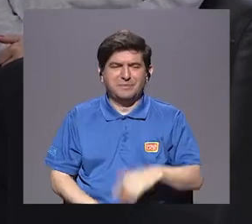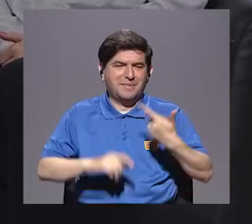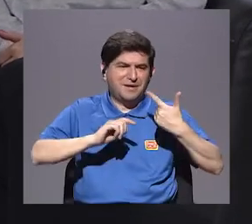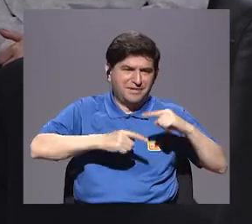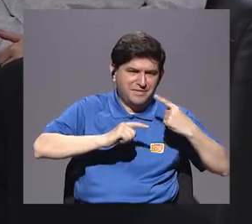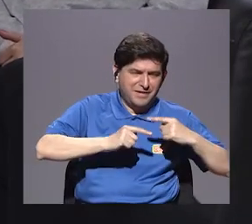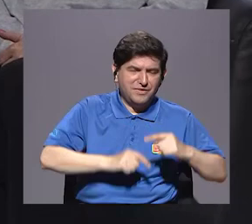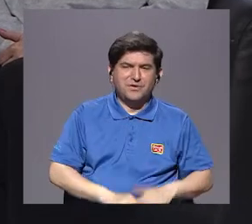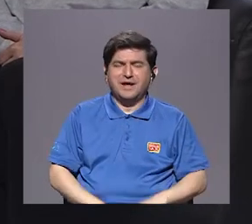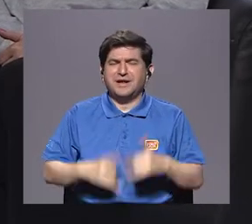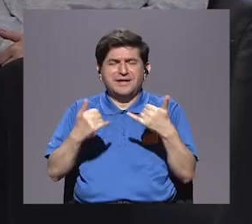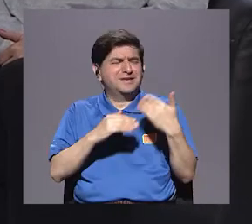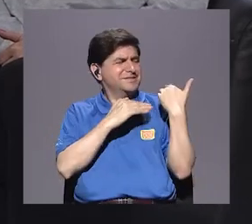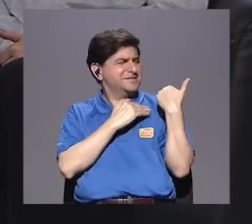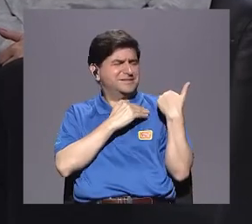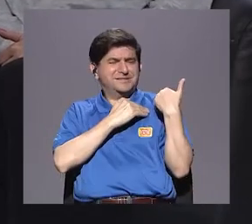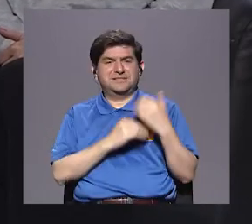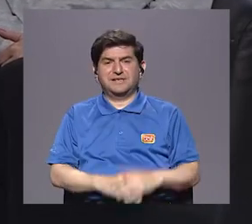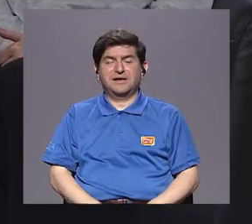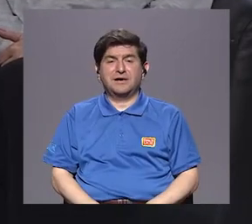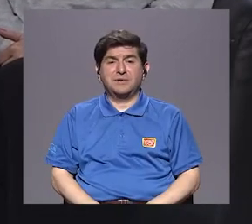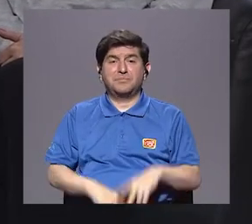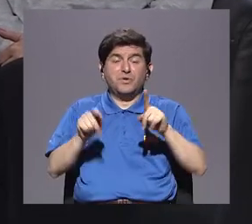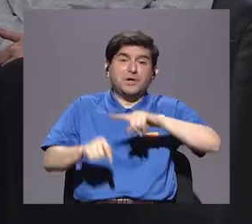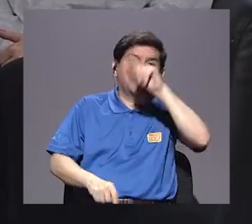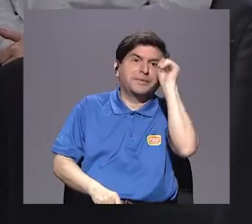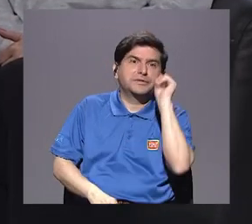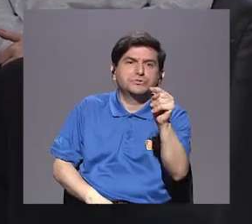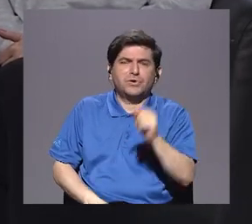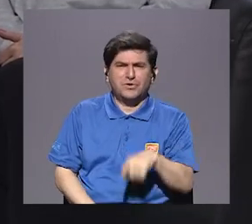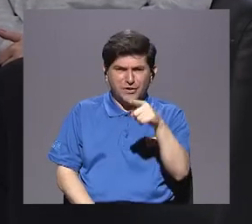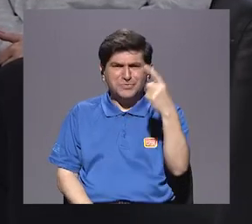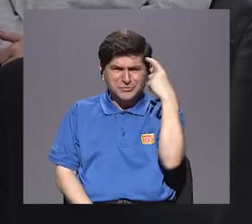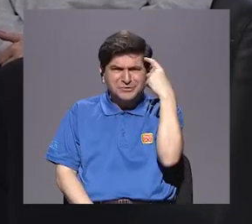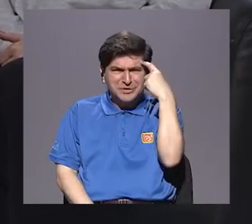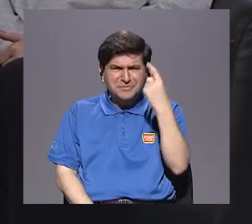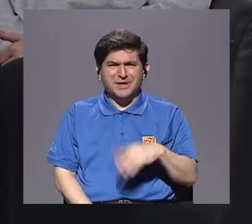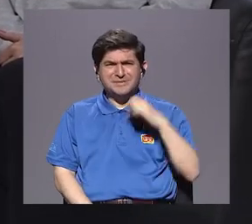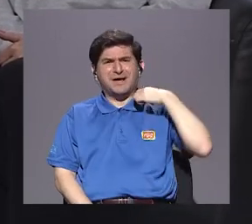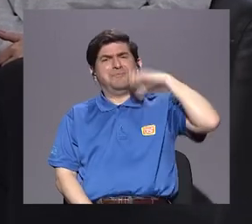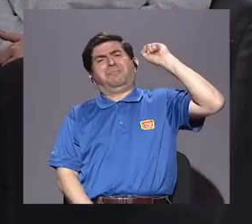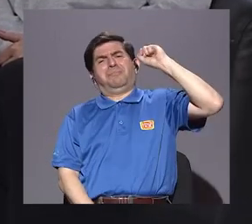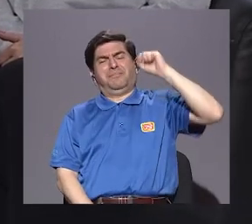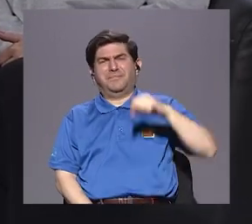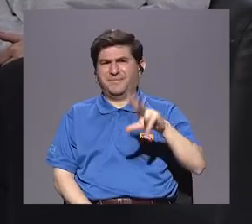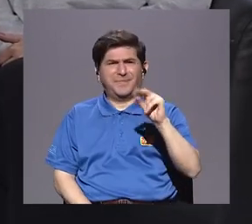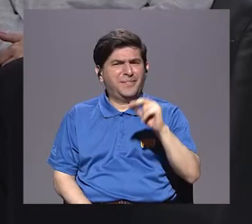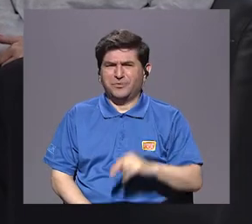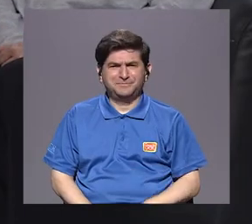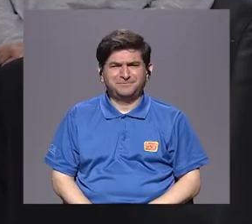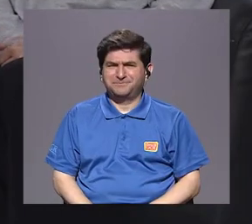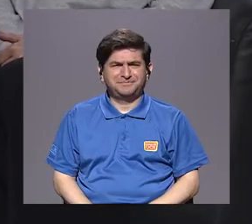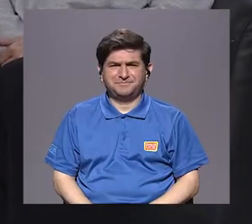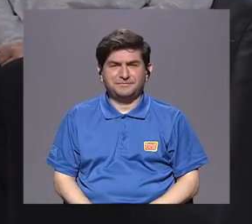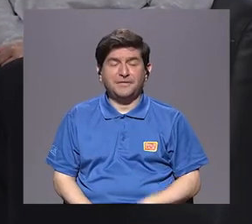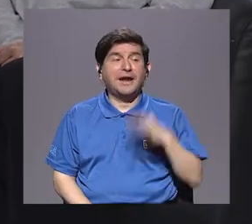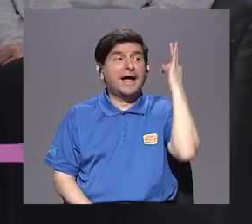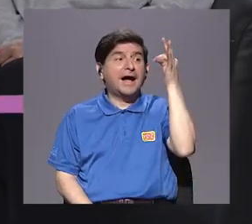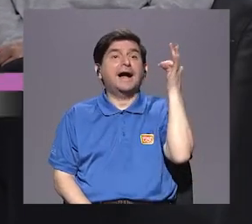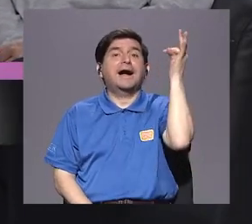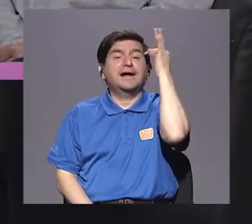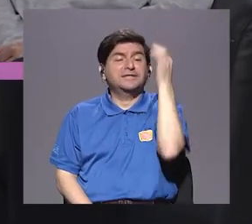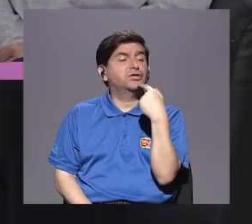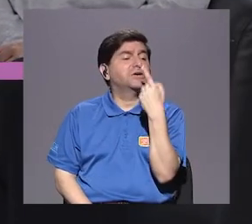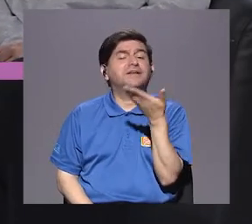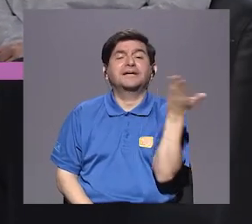dolor intolerable porque alguien preguntó, usted está pensando en quitarse la vida. Más bien la teoría que